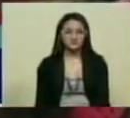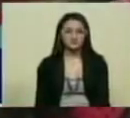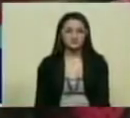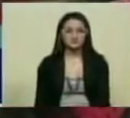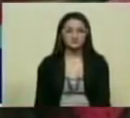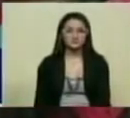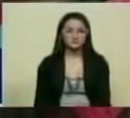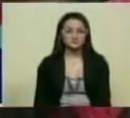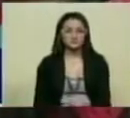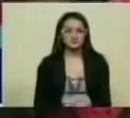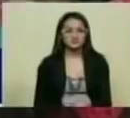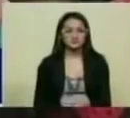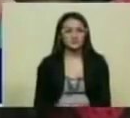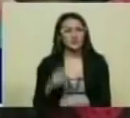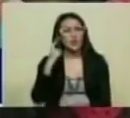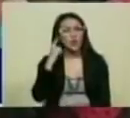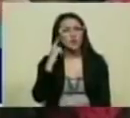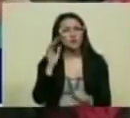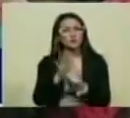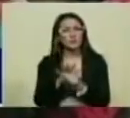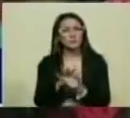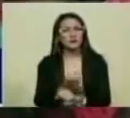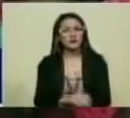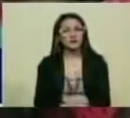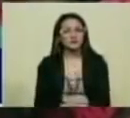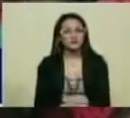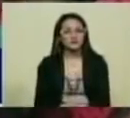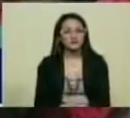Perdóname, que tengo los oídos como tapados. ¿Qué andó?